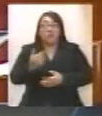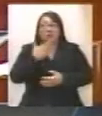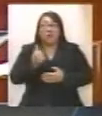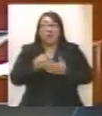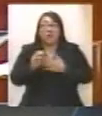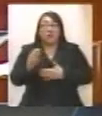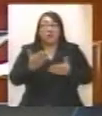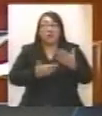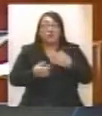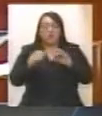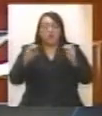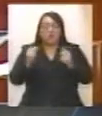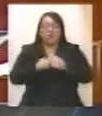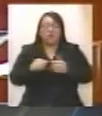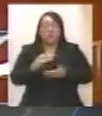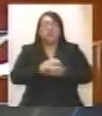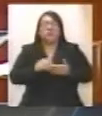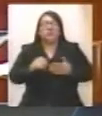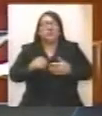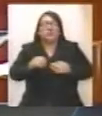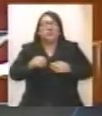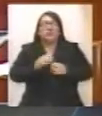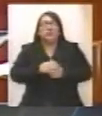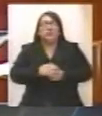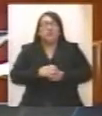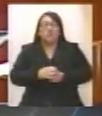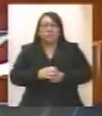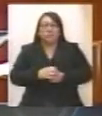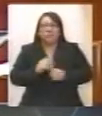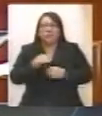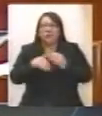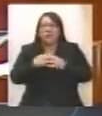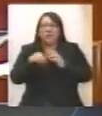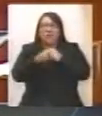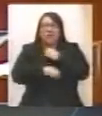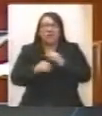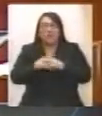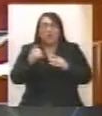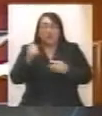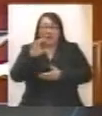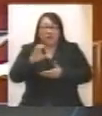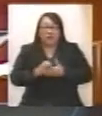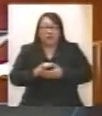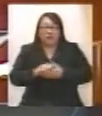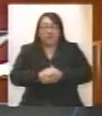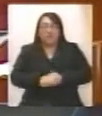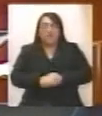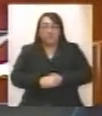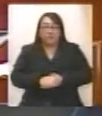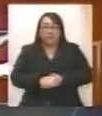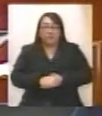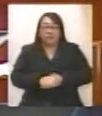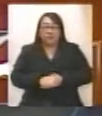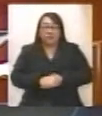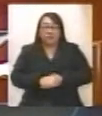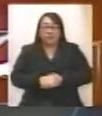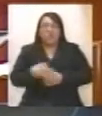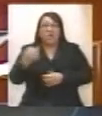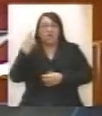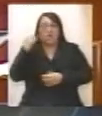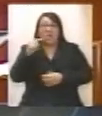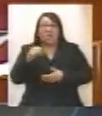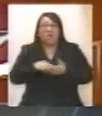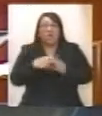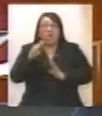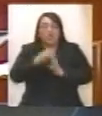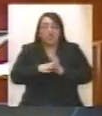de servicio eléctrico de las ciudades y localidades del país fuera de la capital de la República. Por ello, y